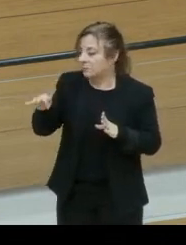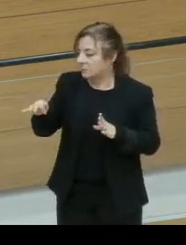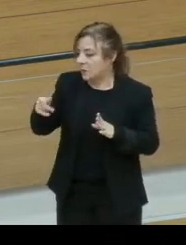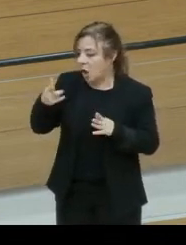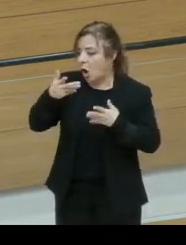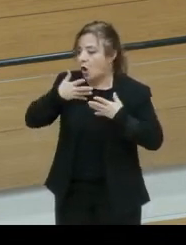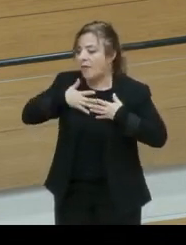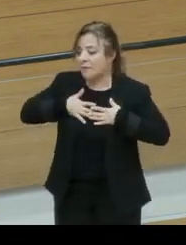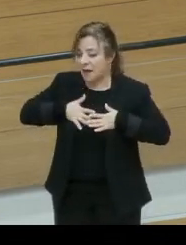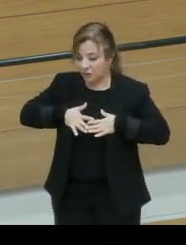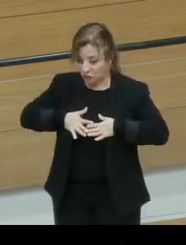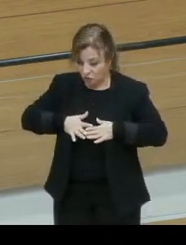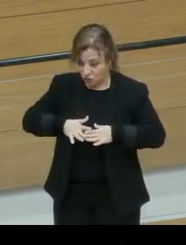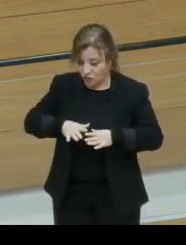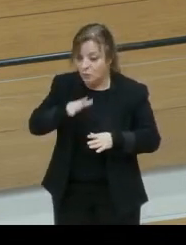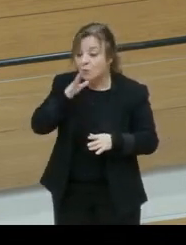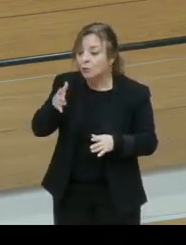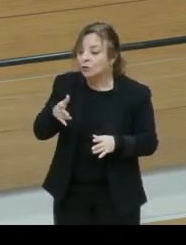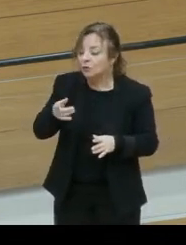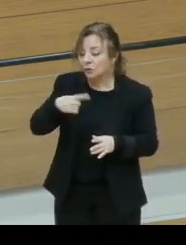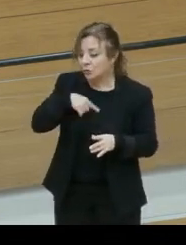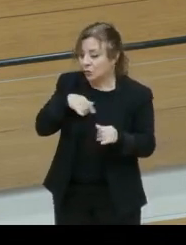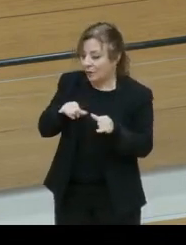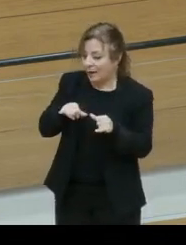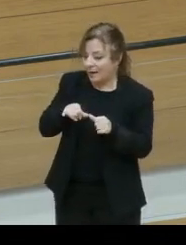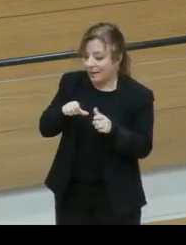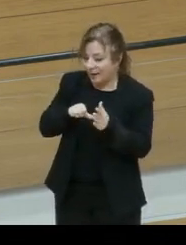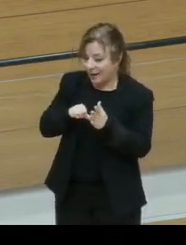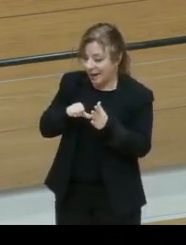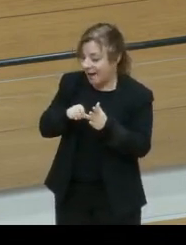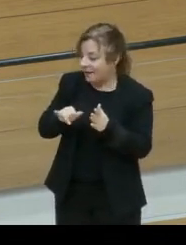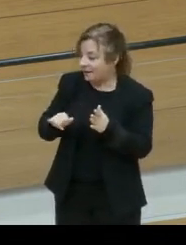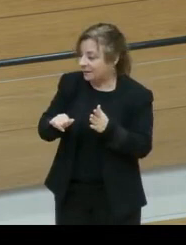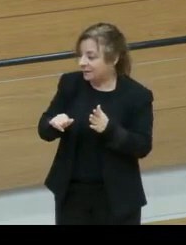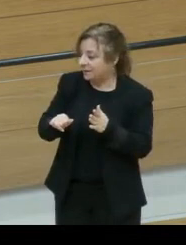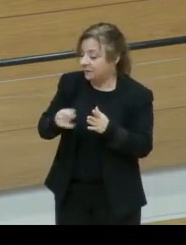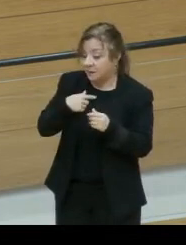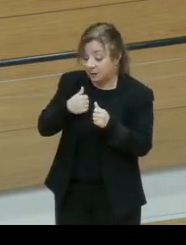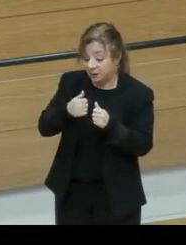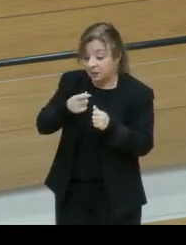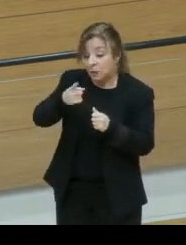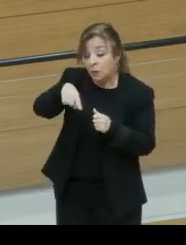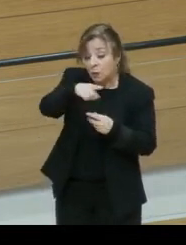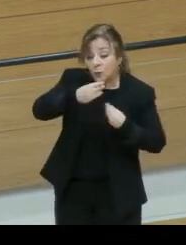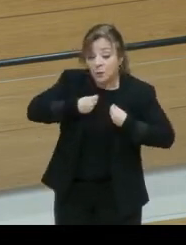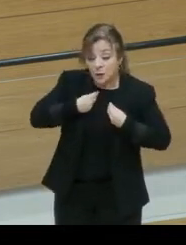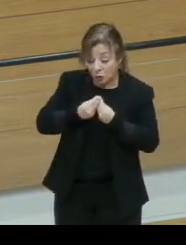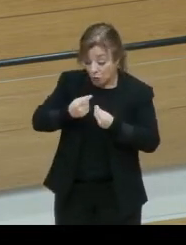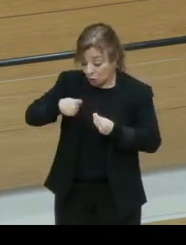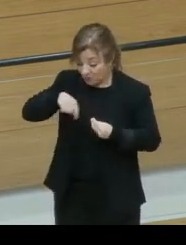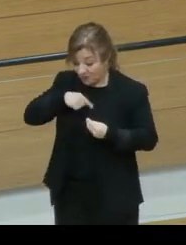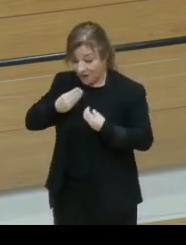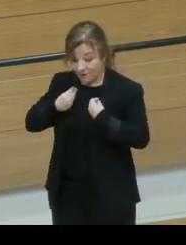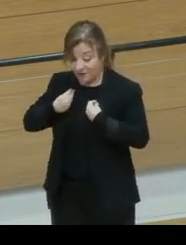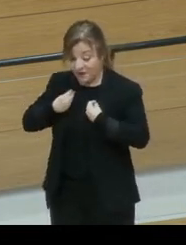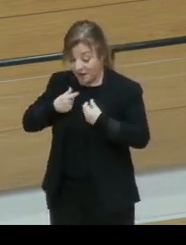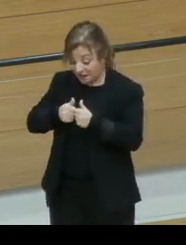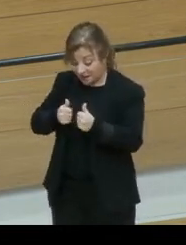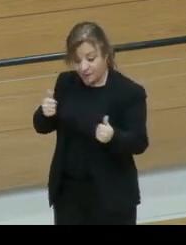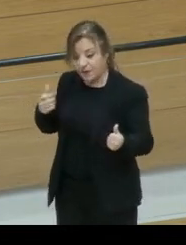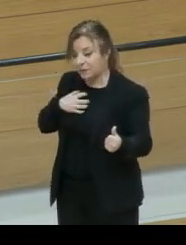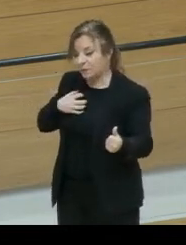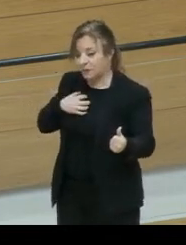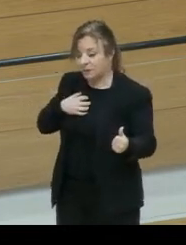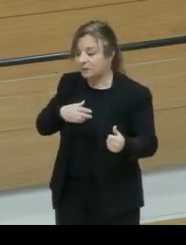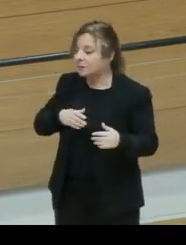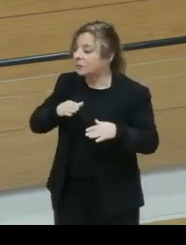conocimiento. Por lo tanto, estamos muy cerca y no podemos separar vuestra vida de la nuestra. Y por último,